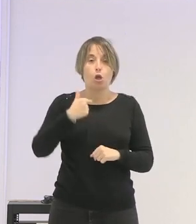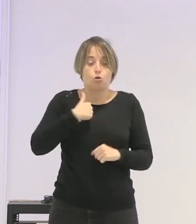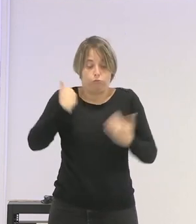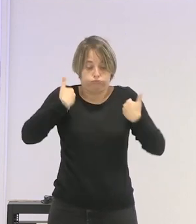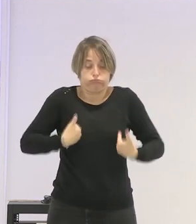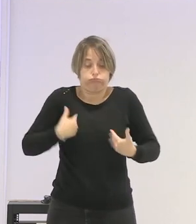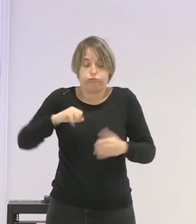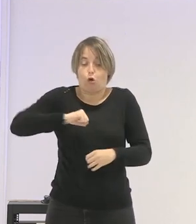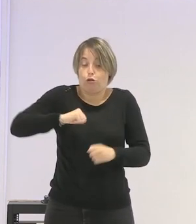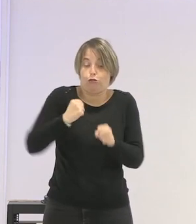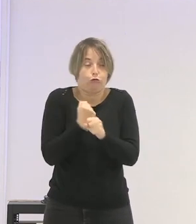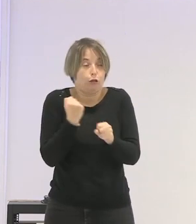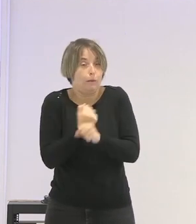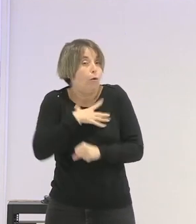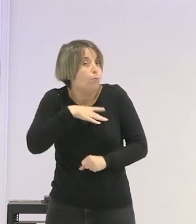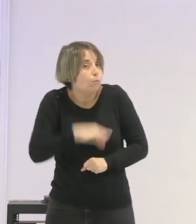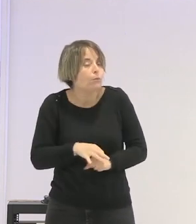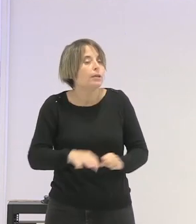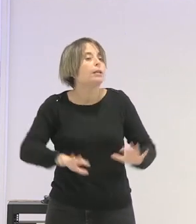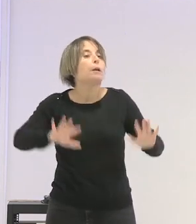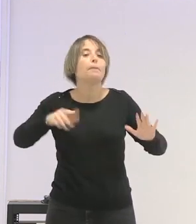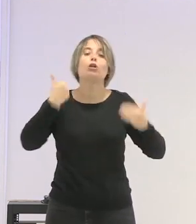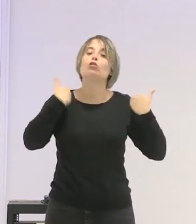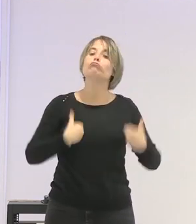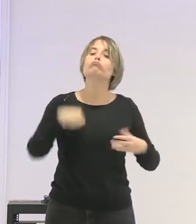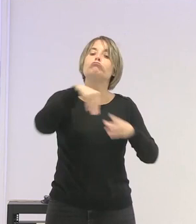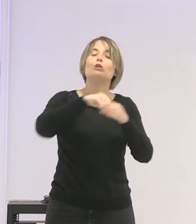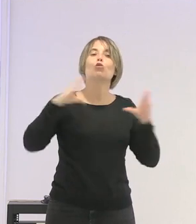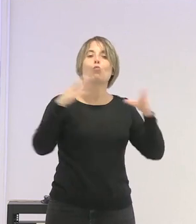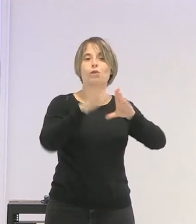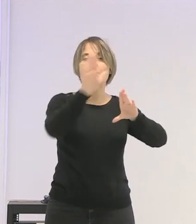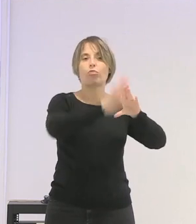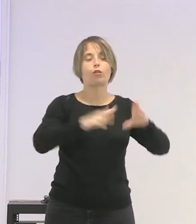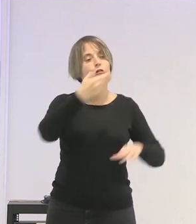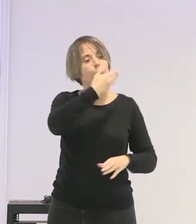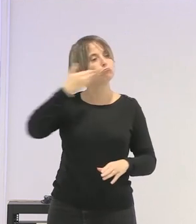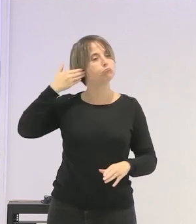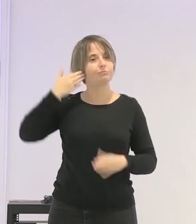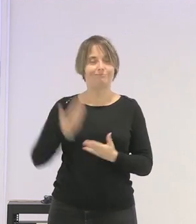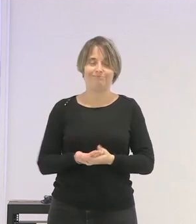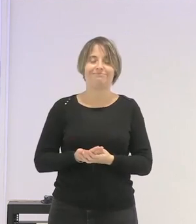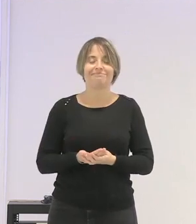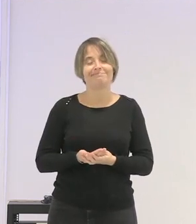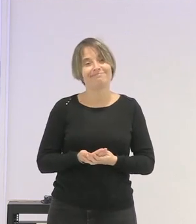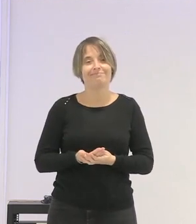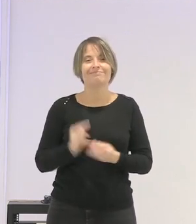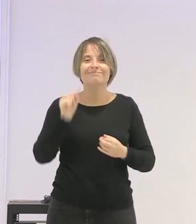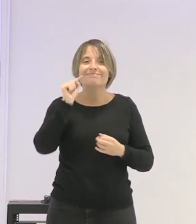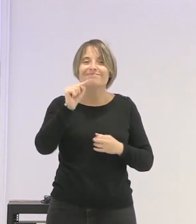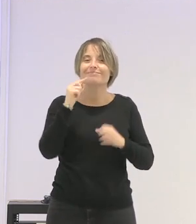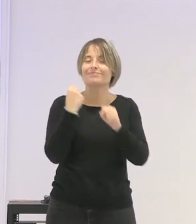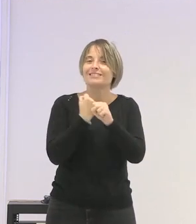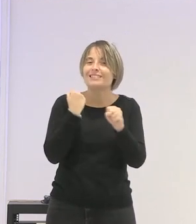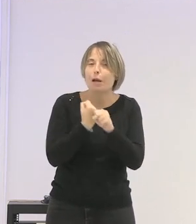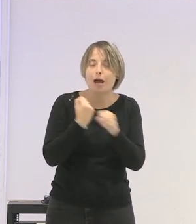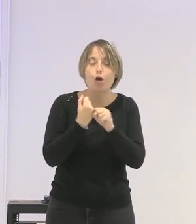trabajo, pero de alguna manera formas parte de una comunidad nacional. ese tipo de trabajo